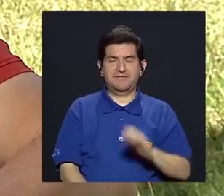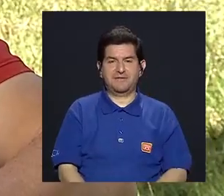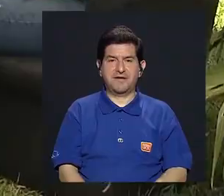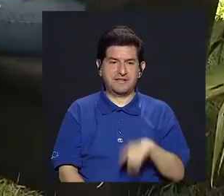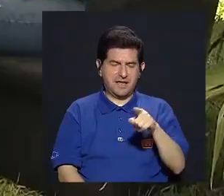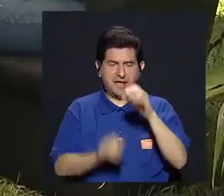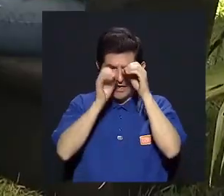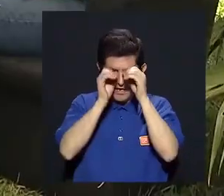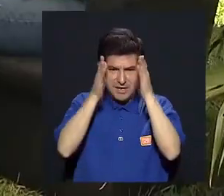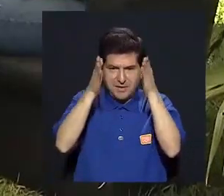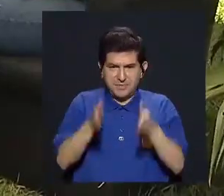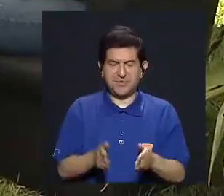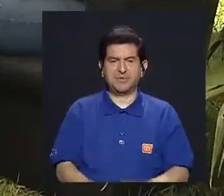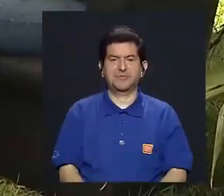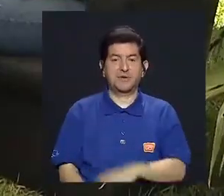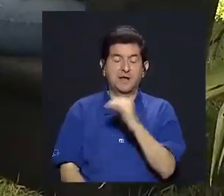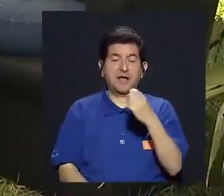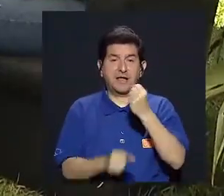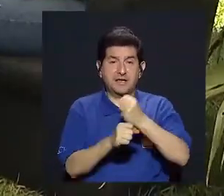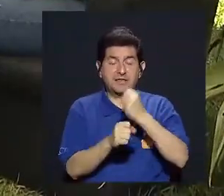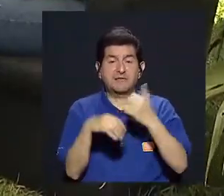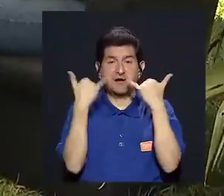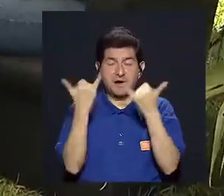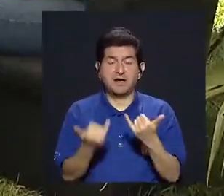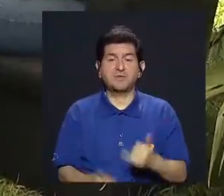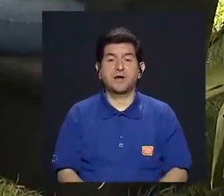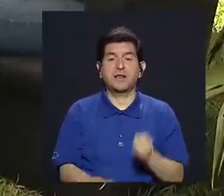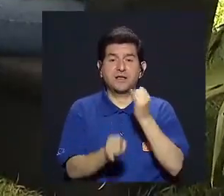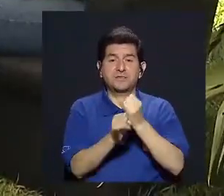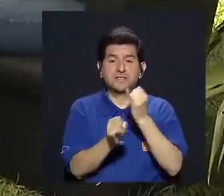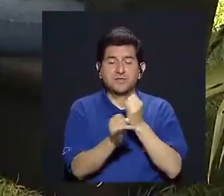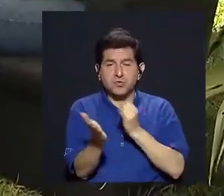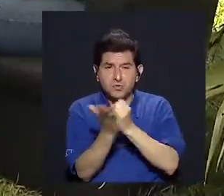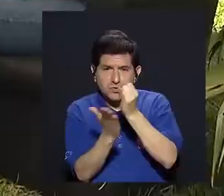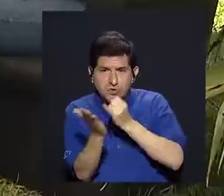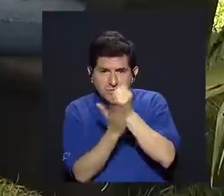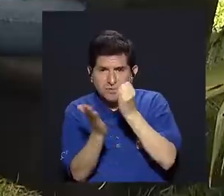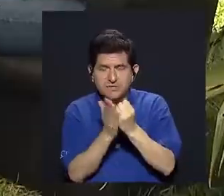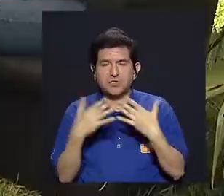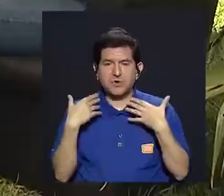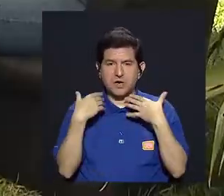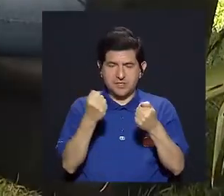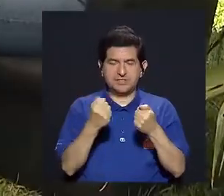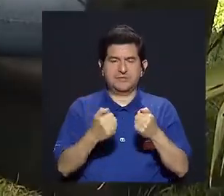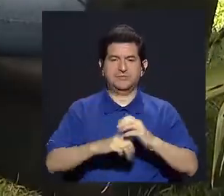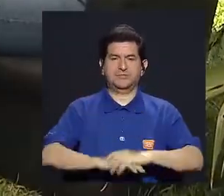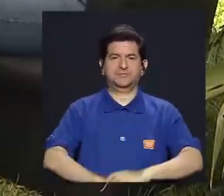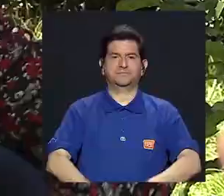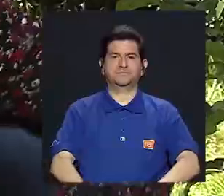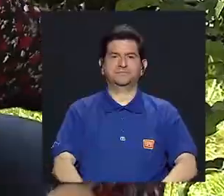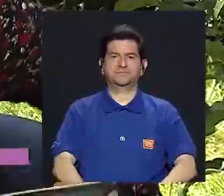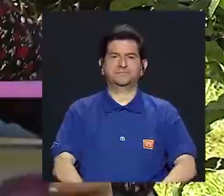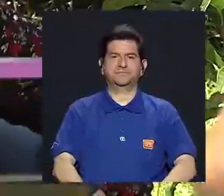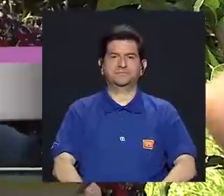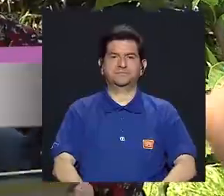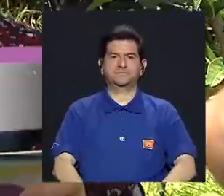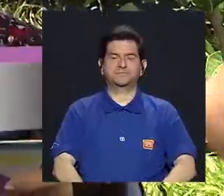quienes microbióloga y que elabora actualmente para el instituto de investigaciones en salud inicial